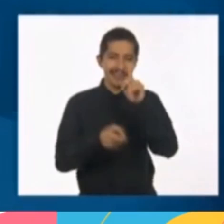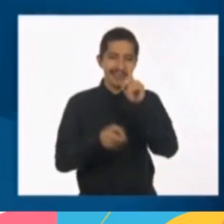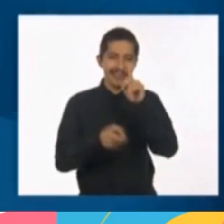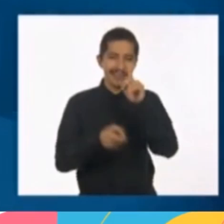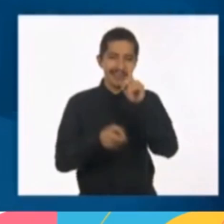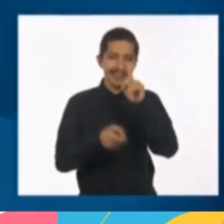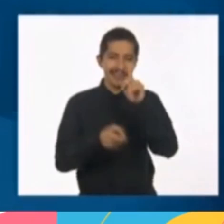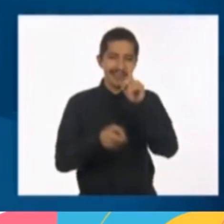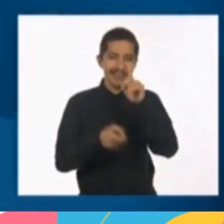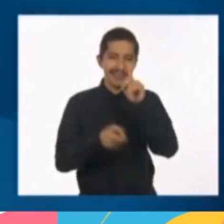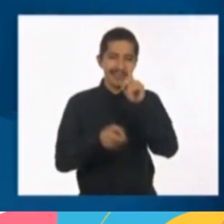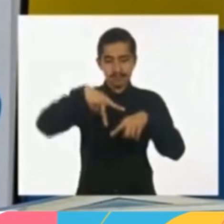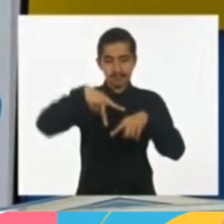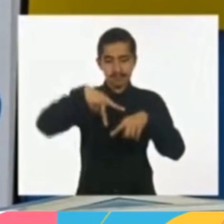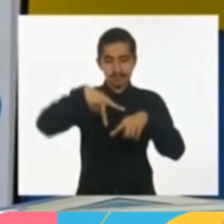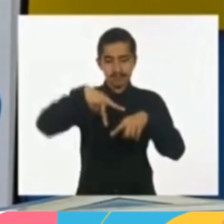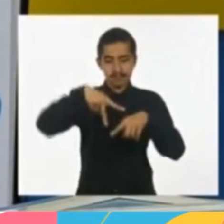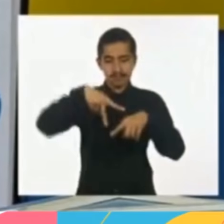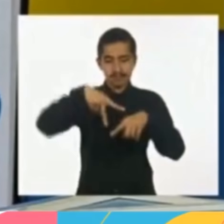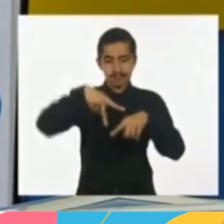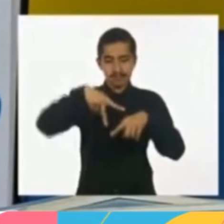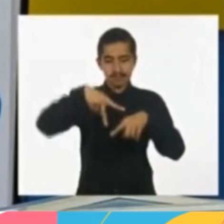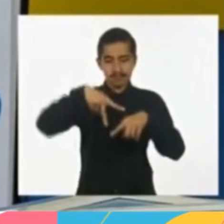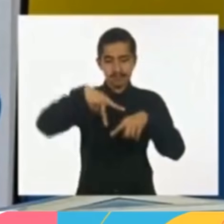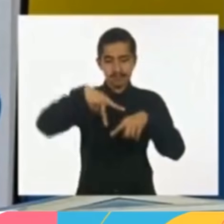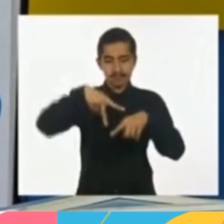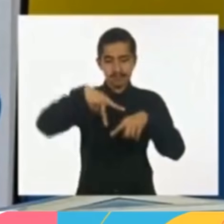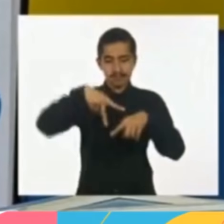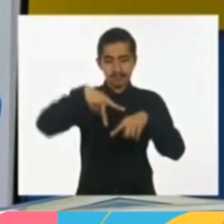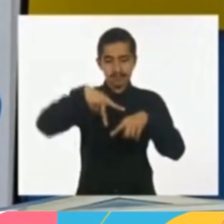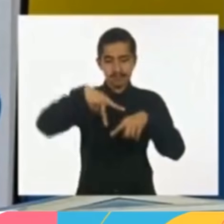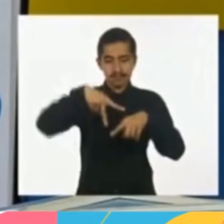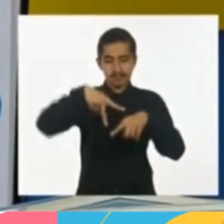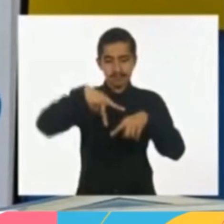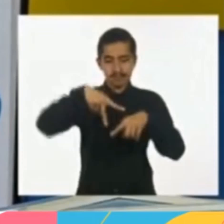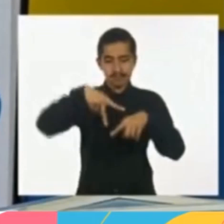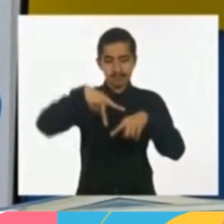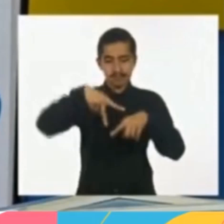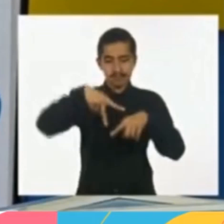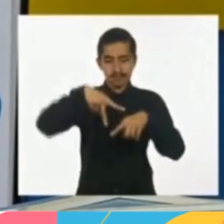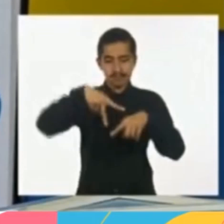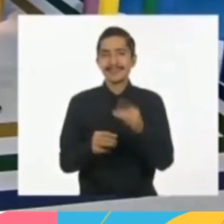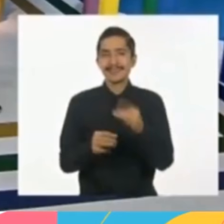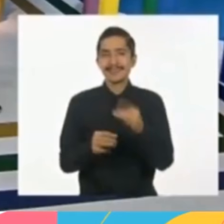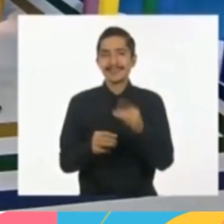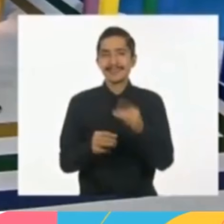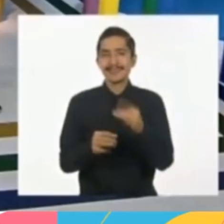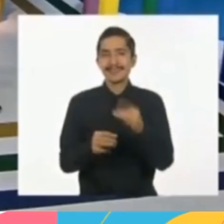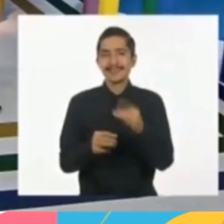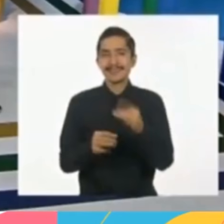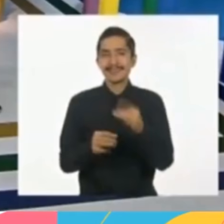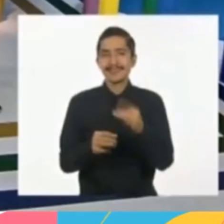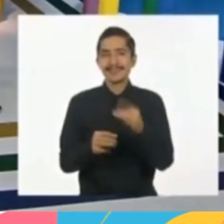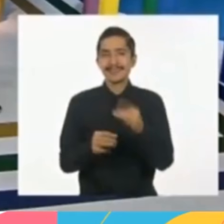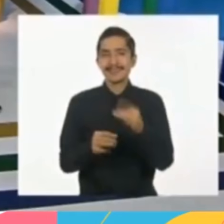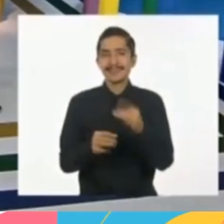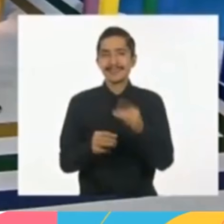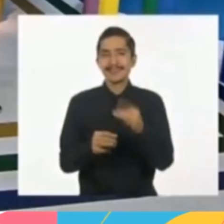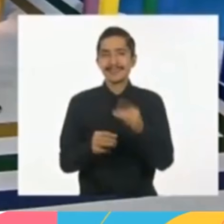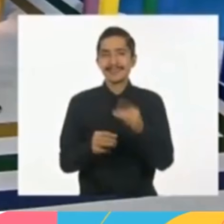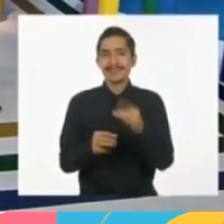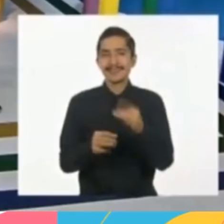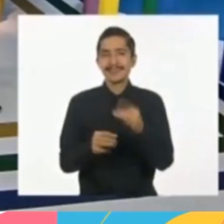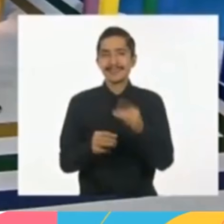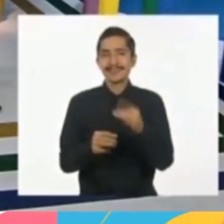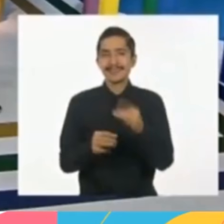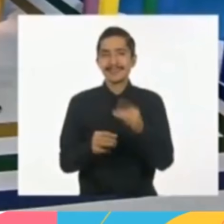principales de un triángulo tiene tres lados rectos tiene tres vértices y tres ángulos internos y listo descubrimos el arbolito de